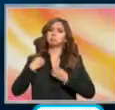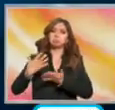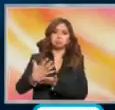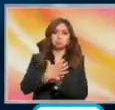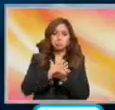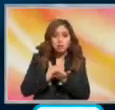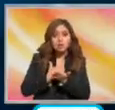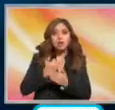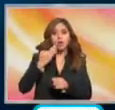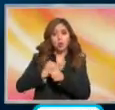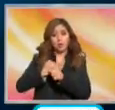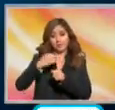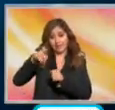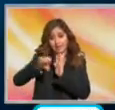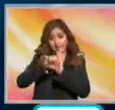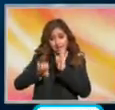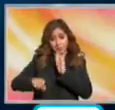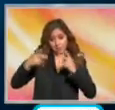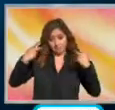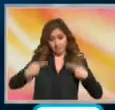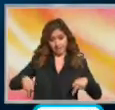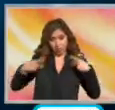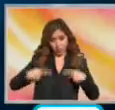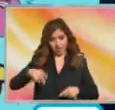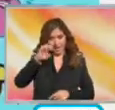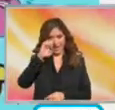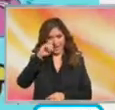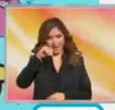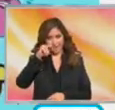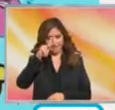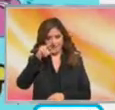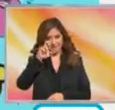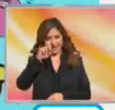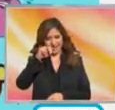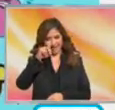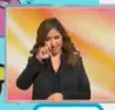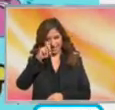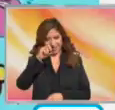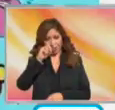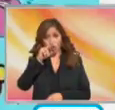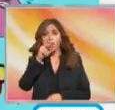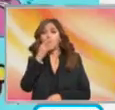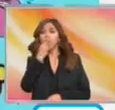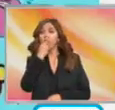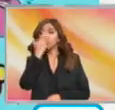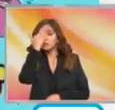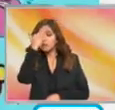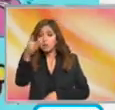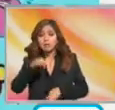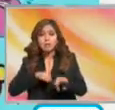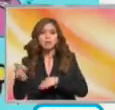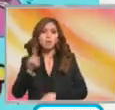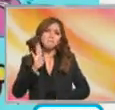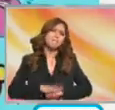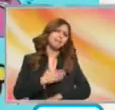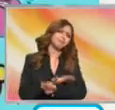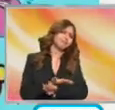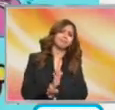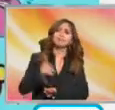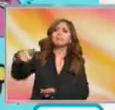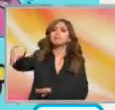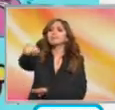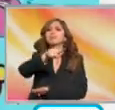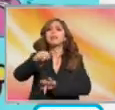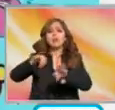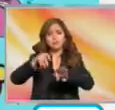de lo que trabaja cualquier empleado Sí. y eso se los puedo yo apostar, pero el riesgo ha valido la pena. Muy Ha bien. valido la pena porque ahora